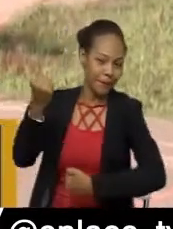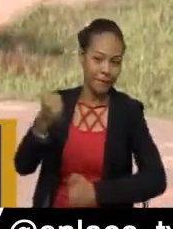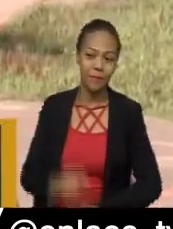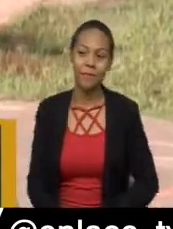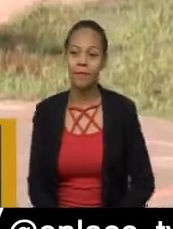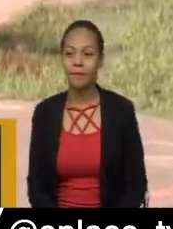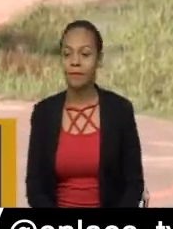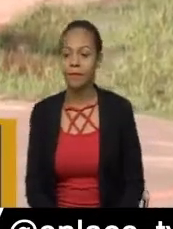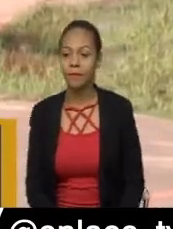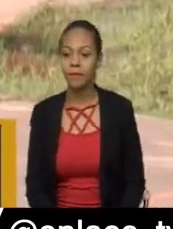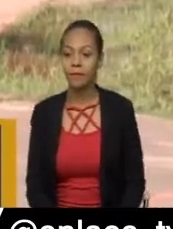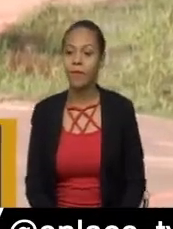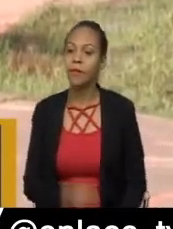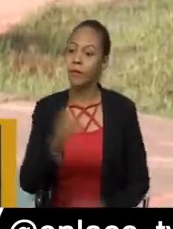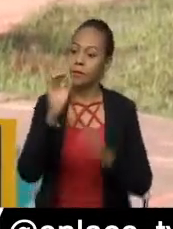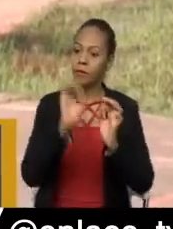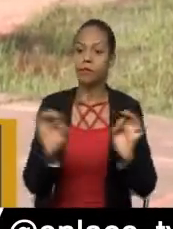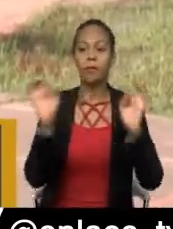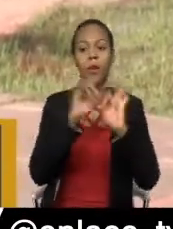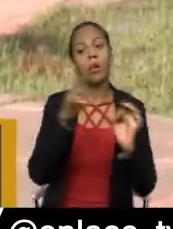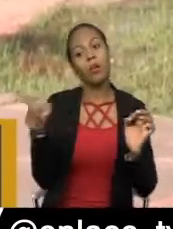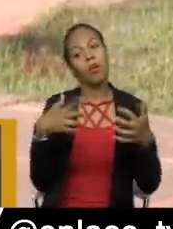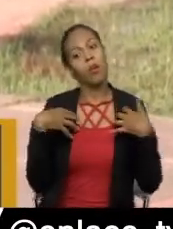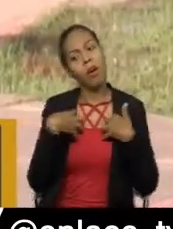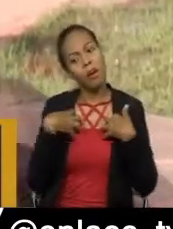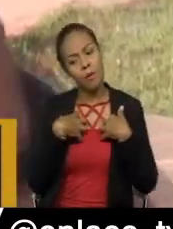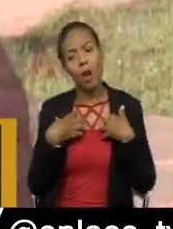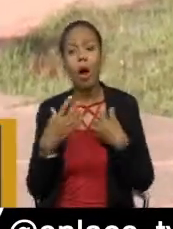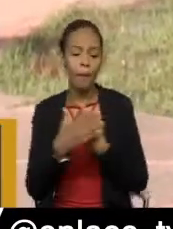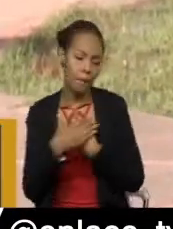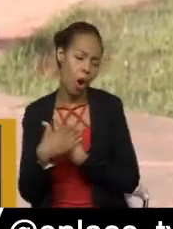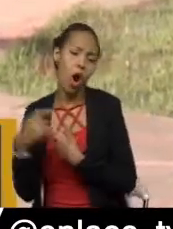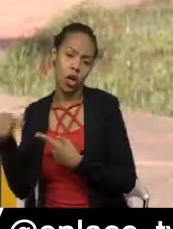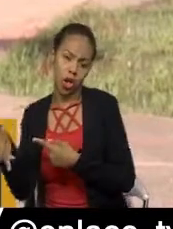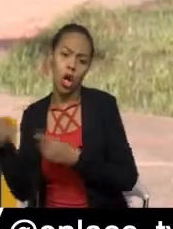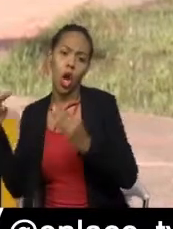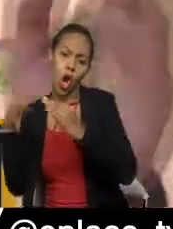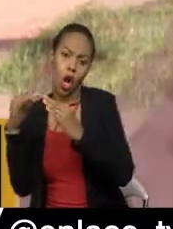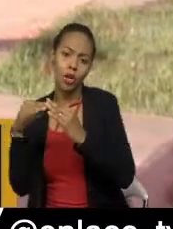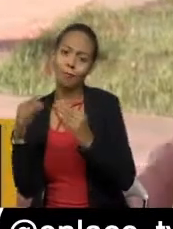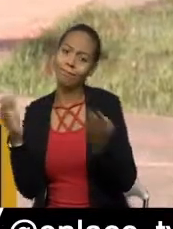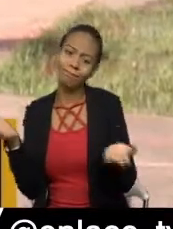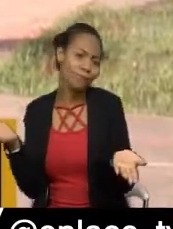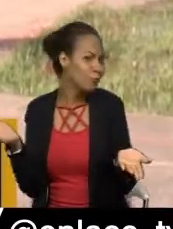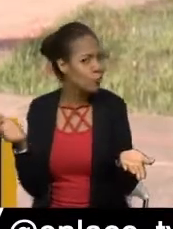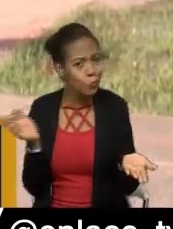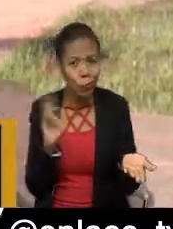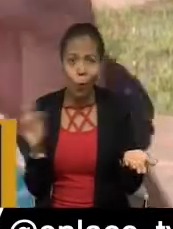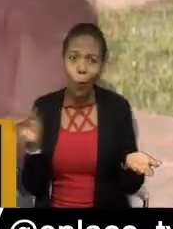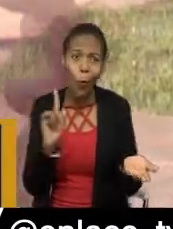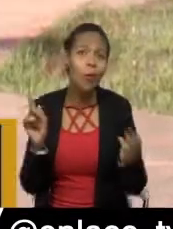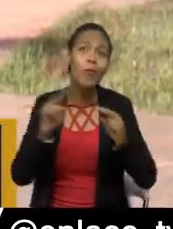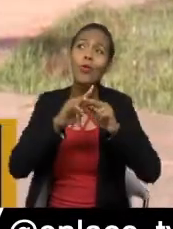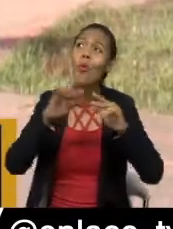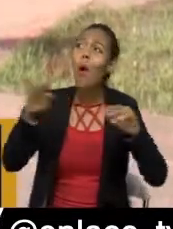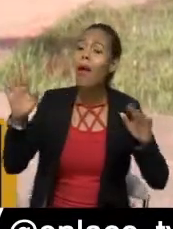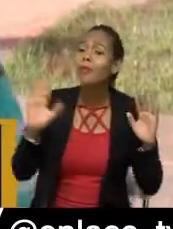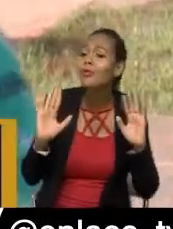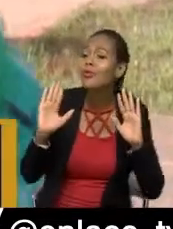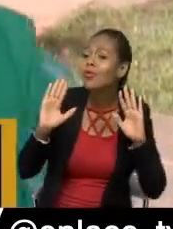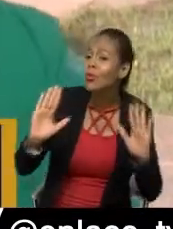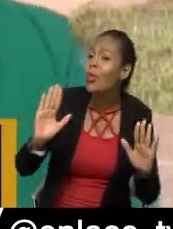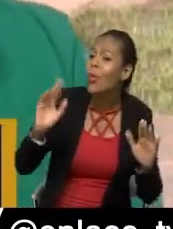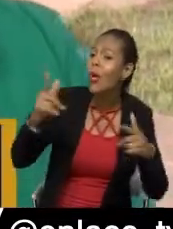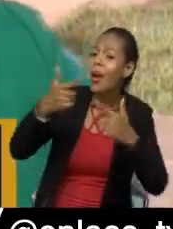estos animalitos no son mascotas, esos animalitos son naturales, esos animalitos, perdón, se